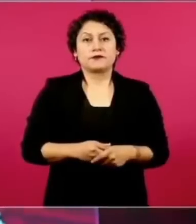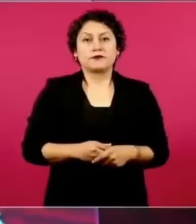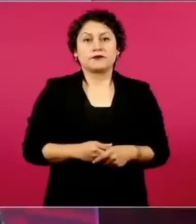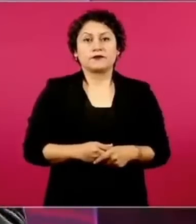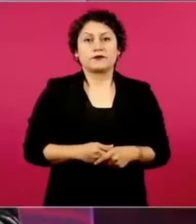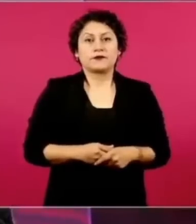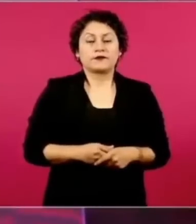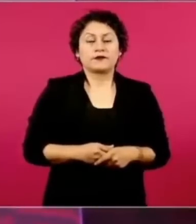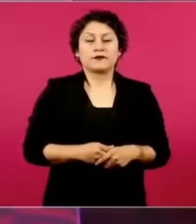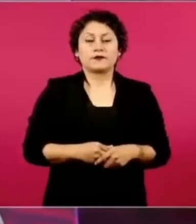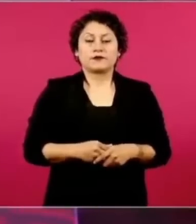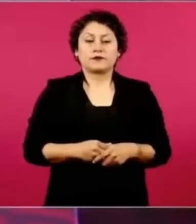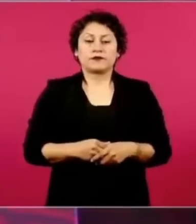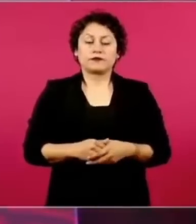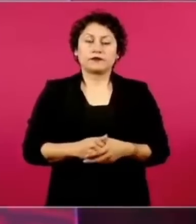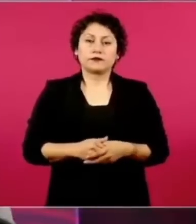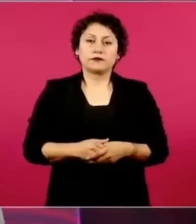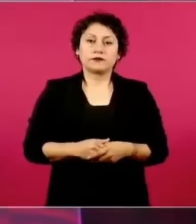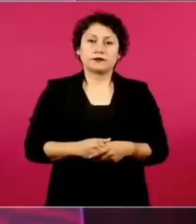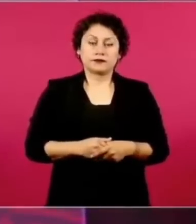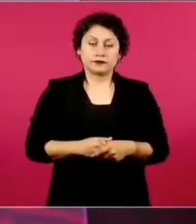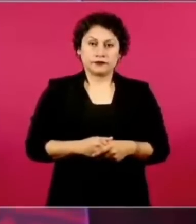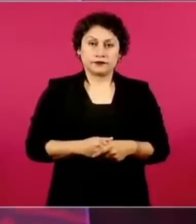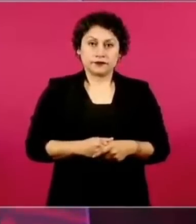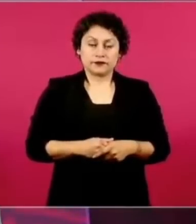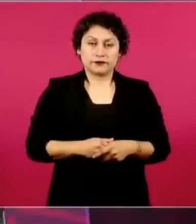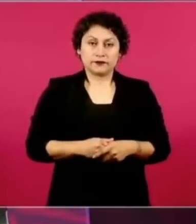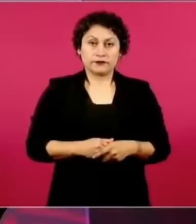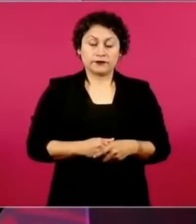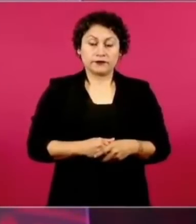y cómo